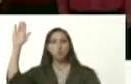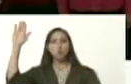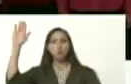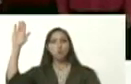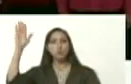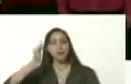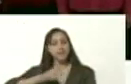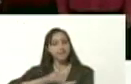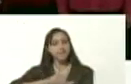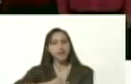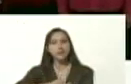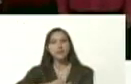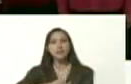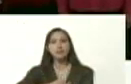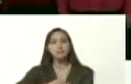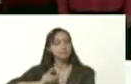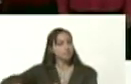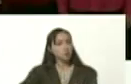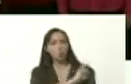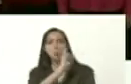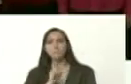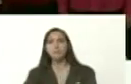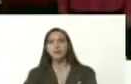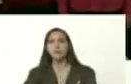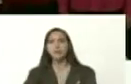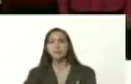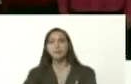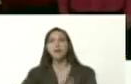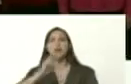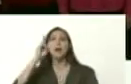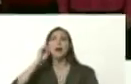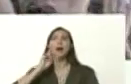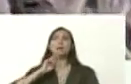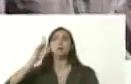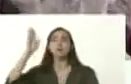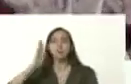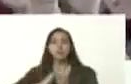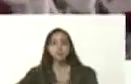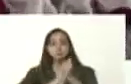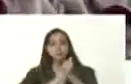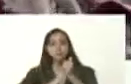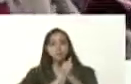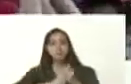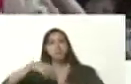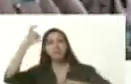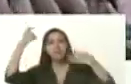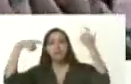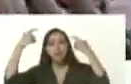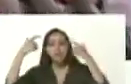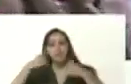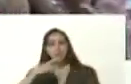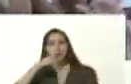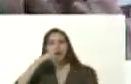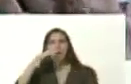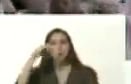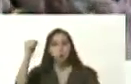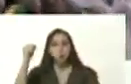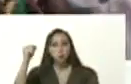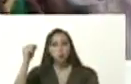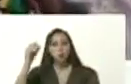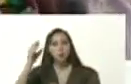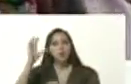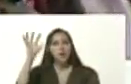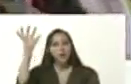lealtad absoluta a Bolívar, a Chávez, a Maduro, a la